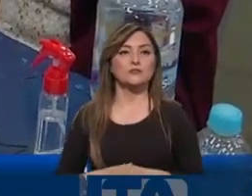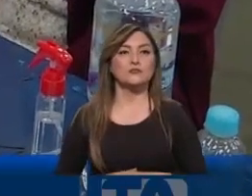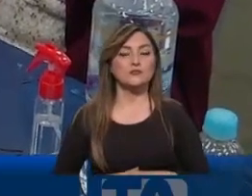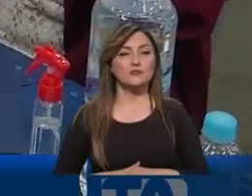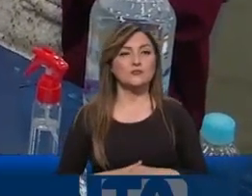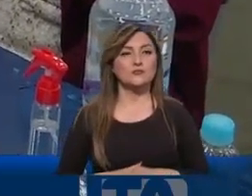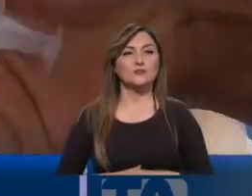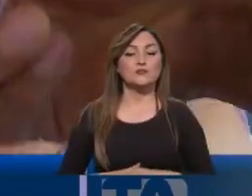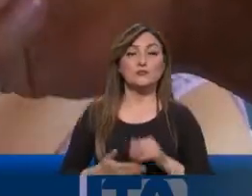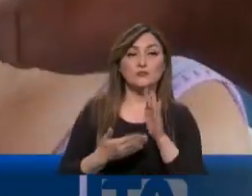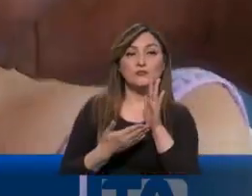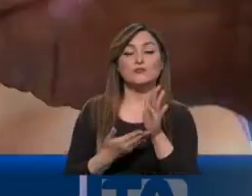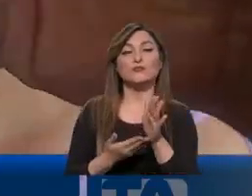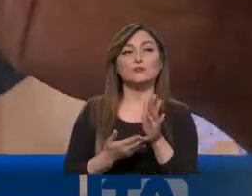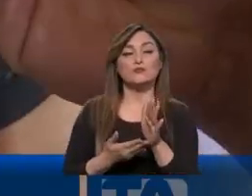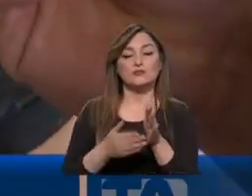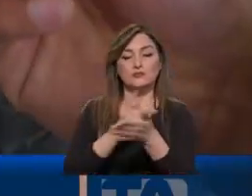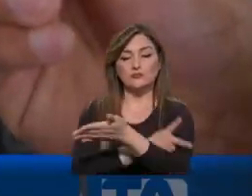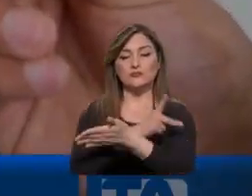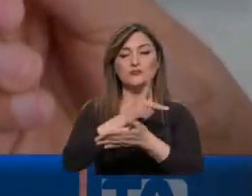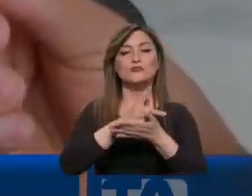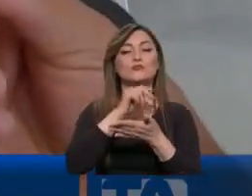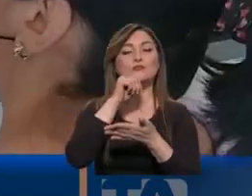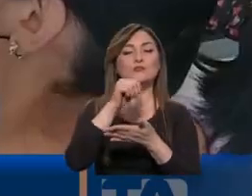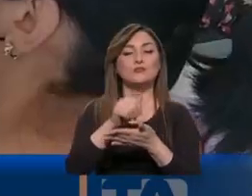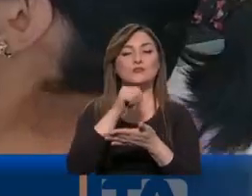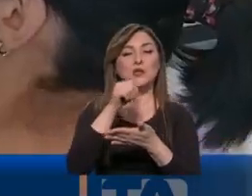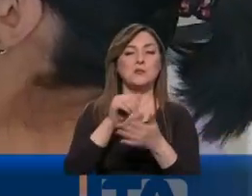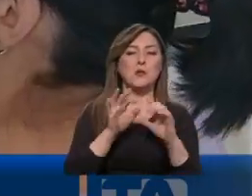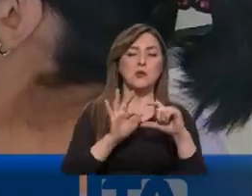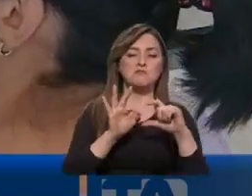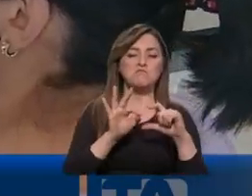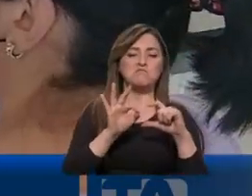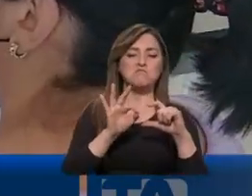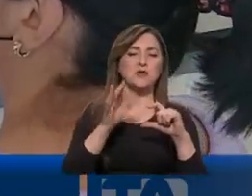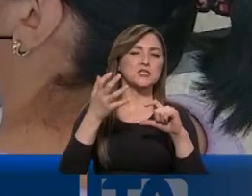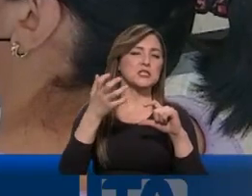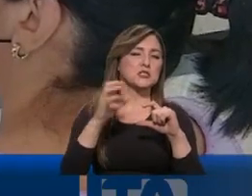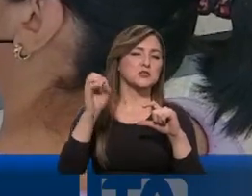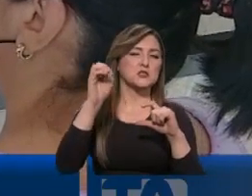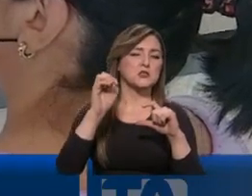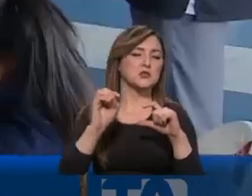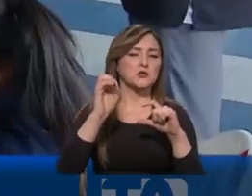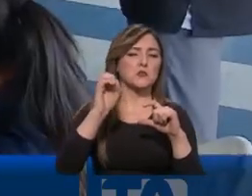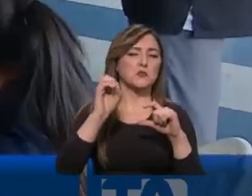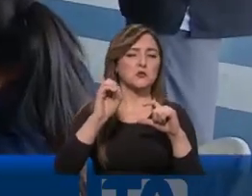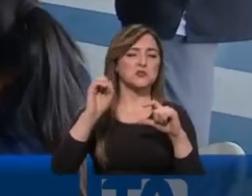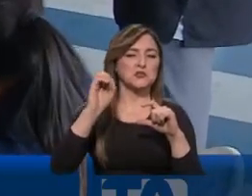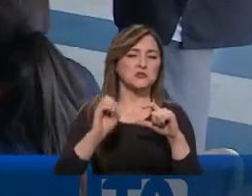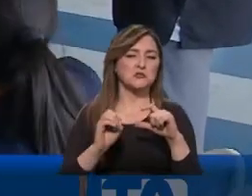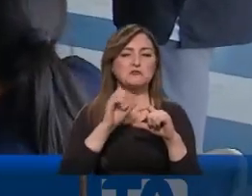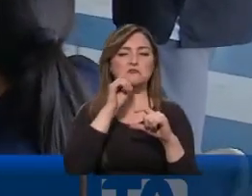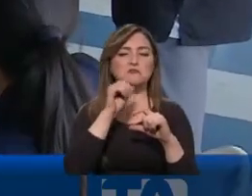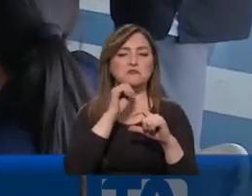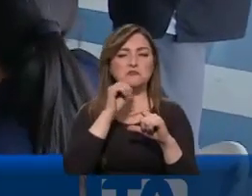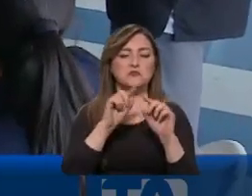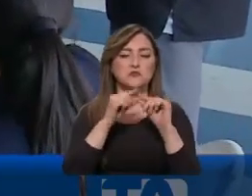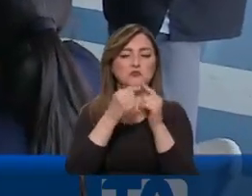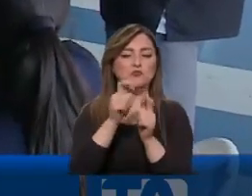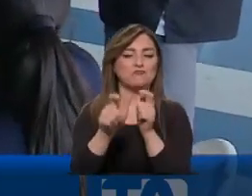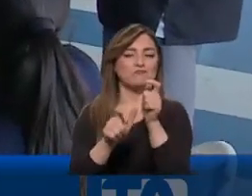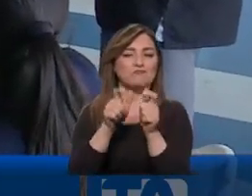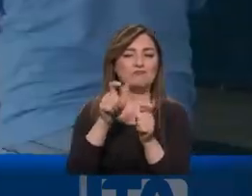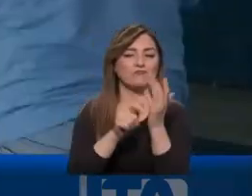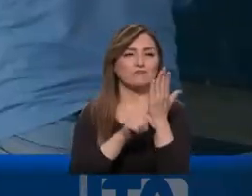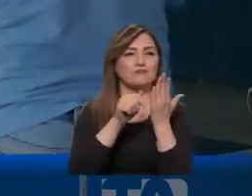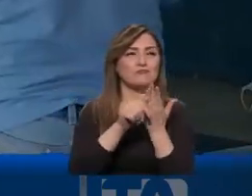solo por citar un ejemplo, en Pichincha aún falta llegar a un 15,2% de ese grupo etario. Por ello, ahora el Ministerio de Salud